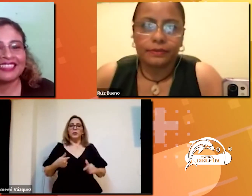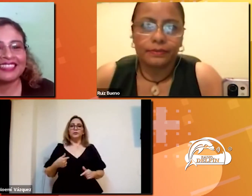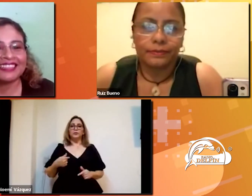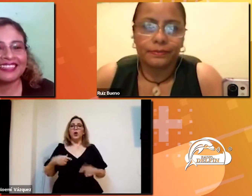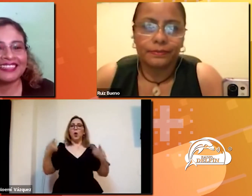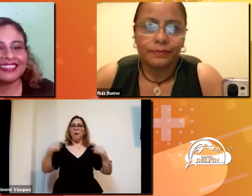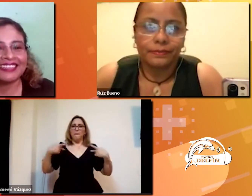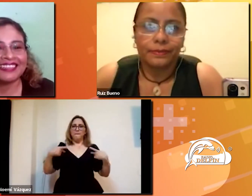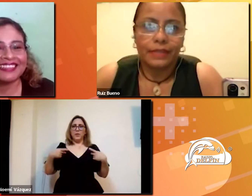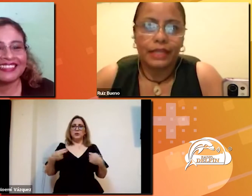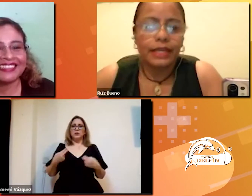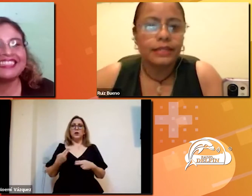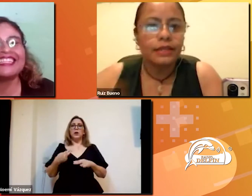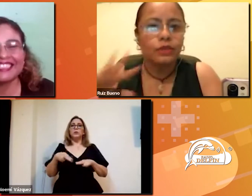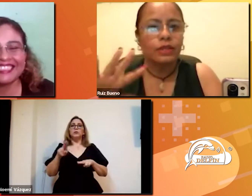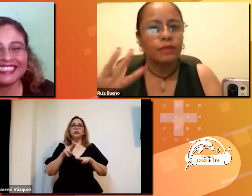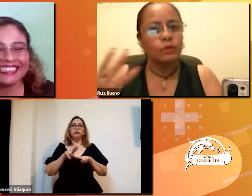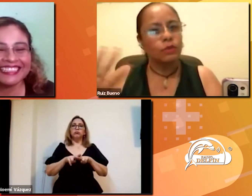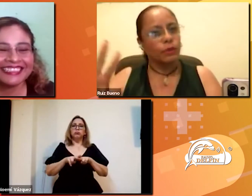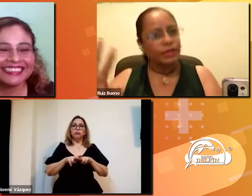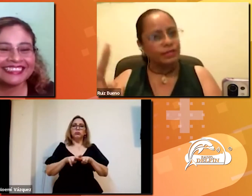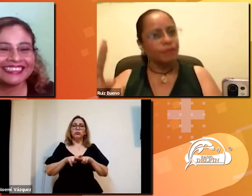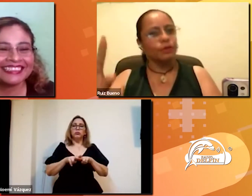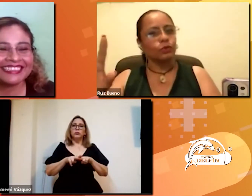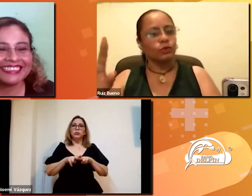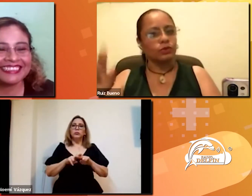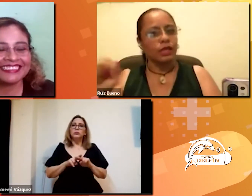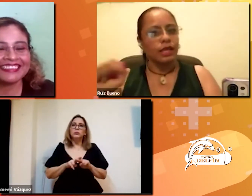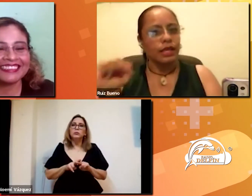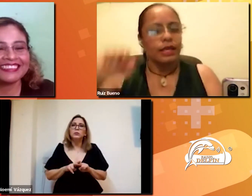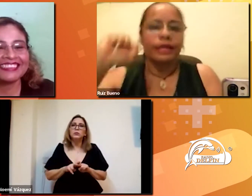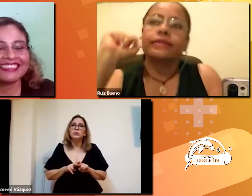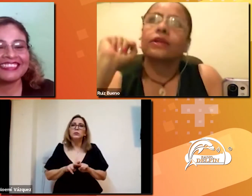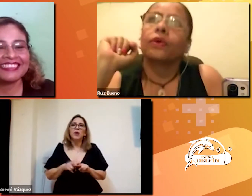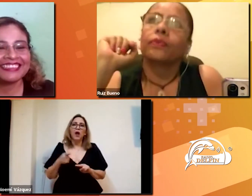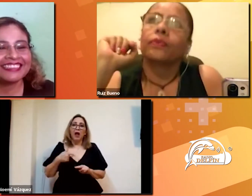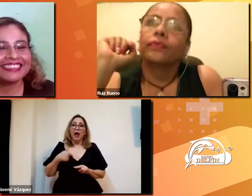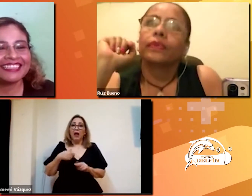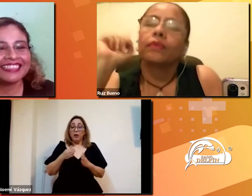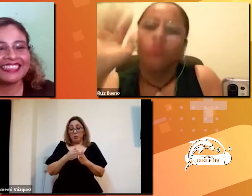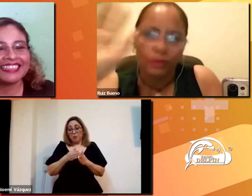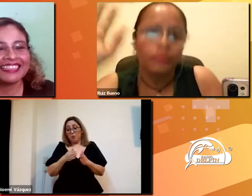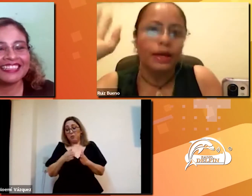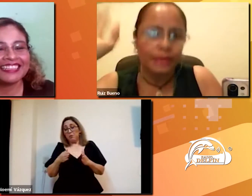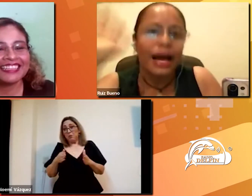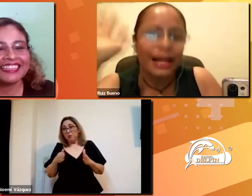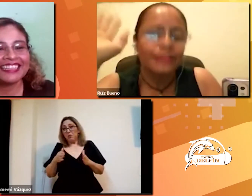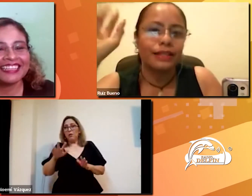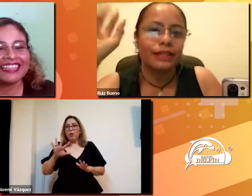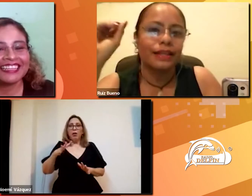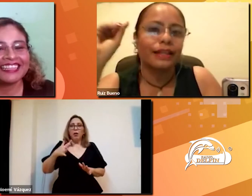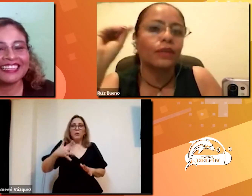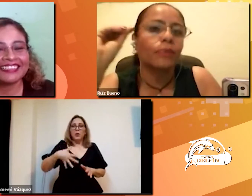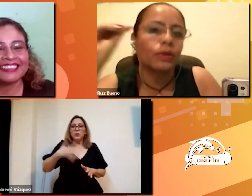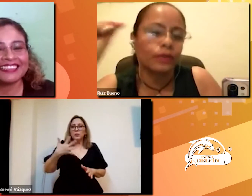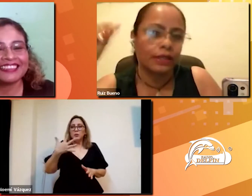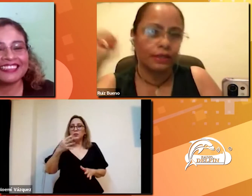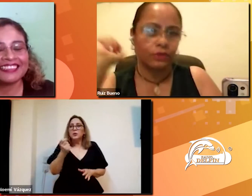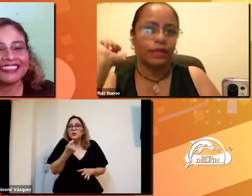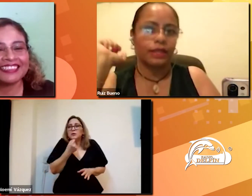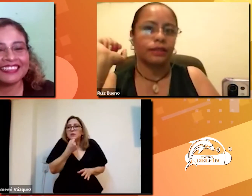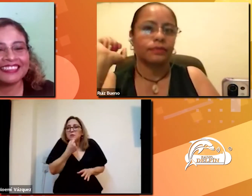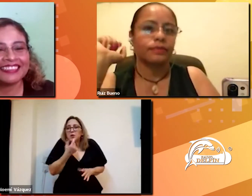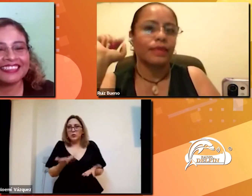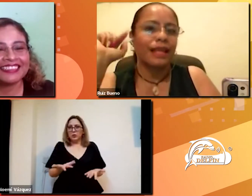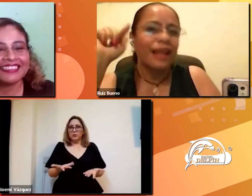así. Y así nos quedamos como por 15 minutos. Y les digo, bueno, antes de iniciar, quiero preguntarte